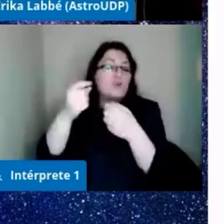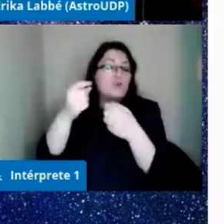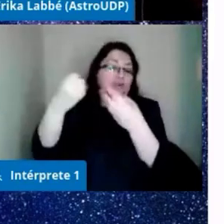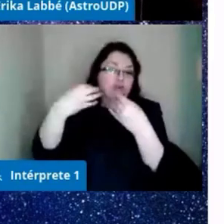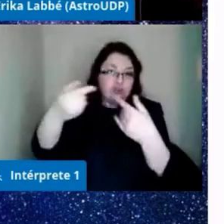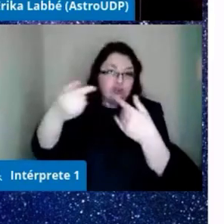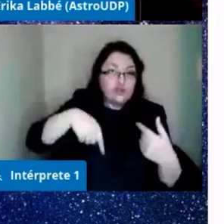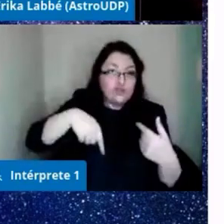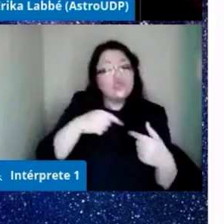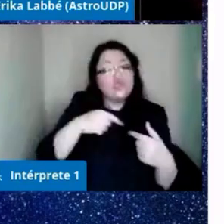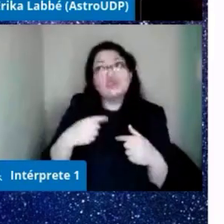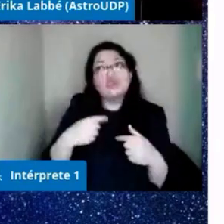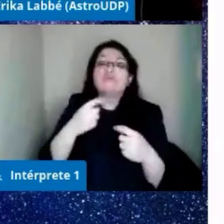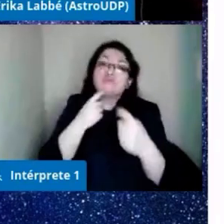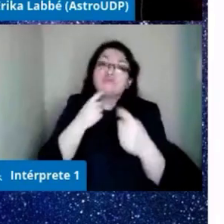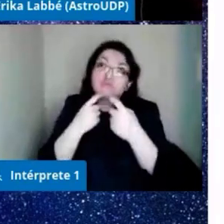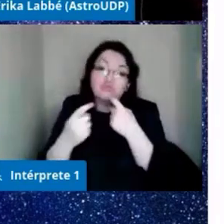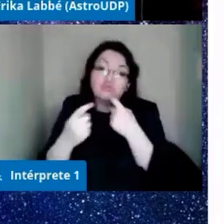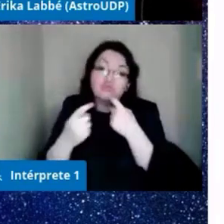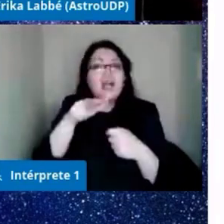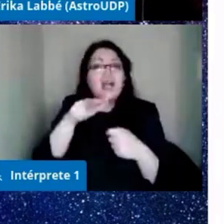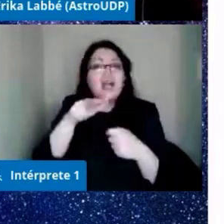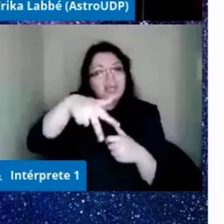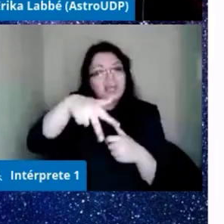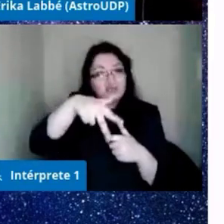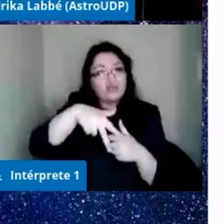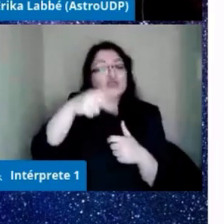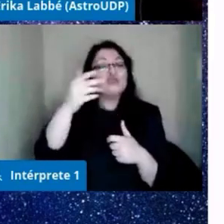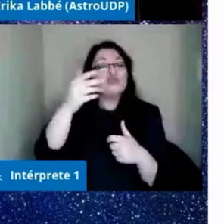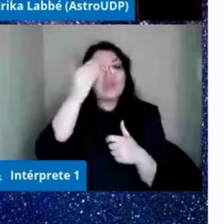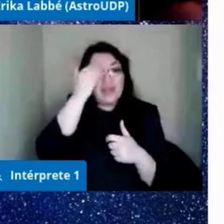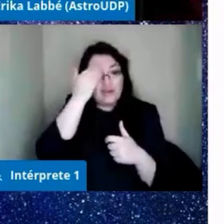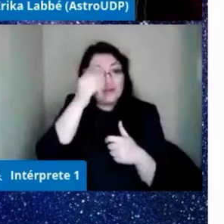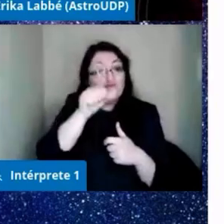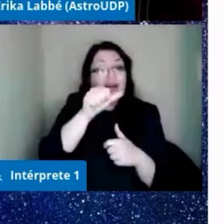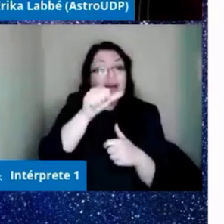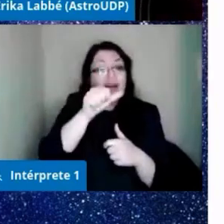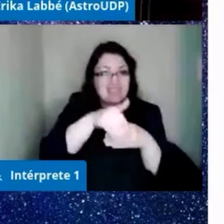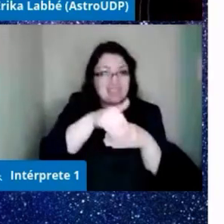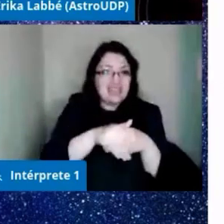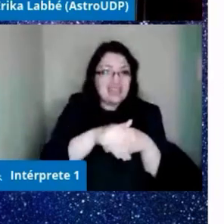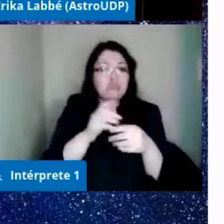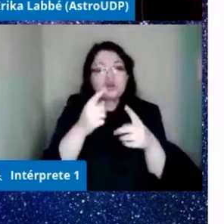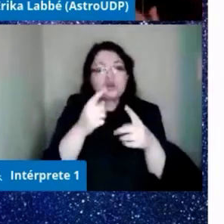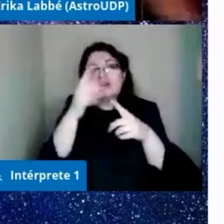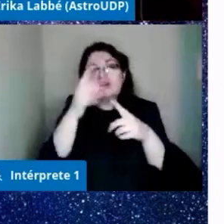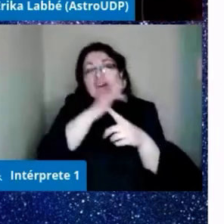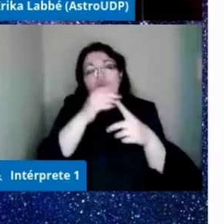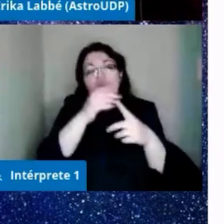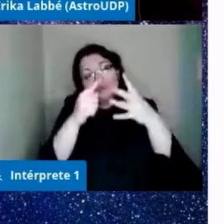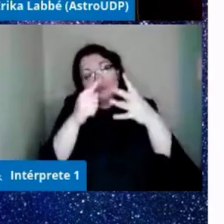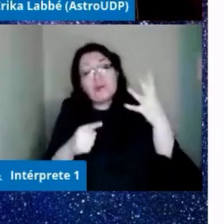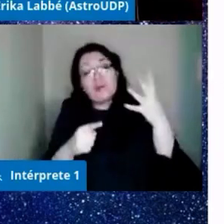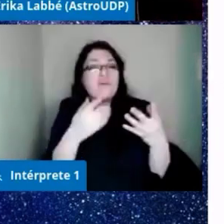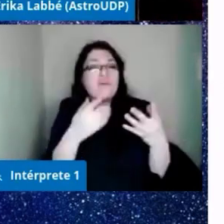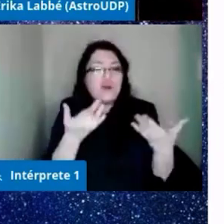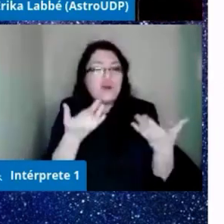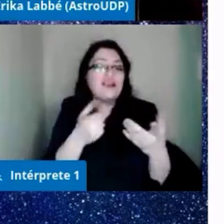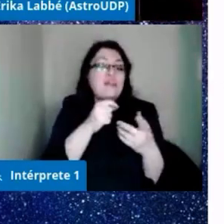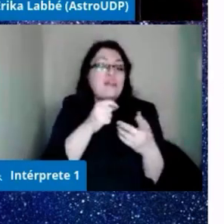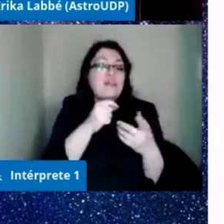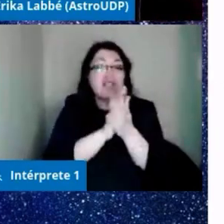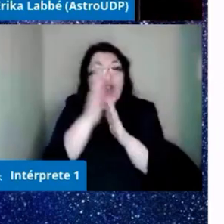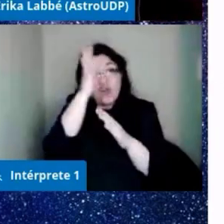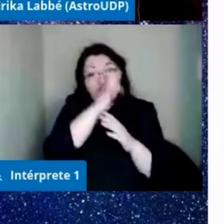el 18 de agosto a las 6 de la tarde por muchos canales de Facebook, porque la idea es cruzar todos estos canales y que salga por